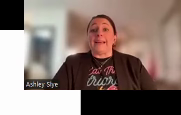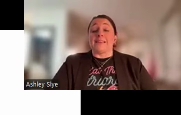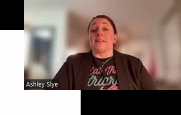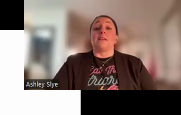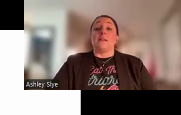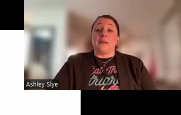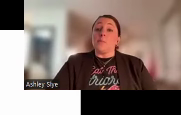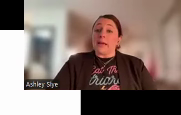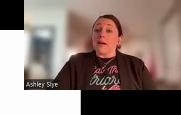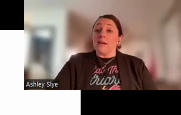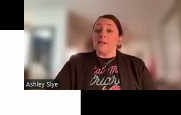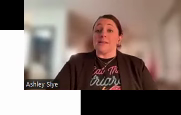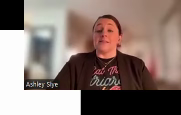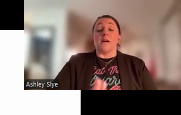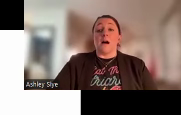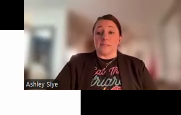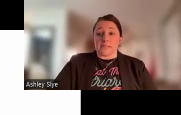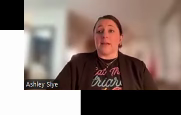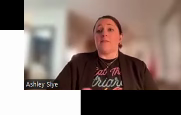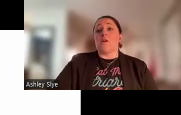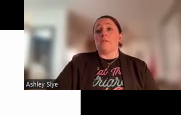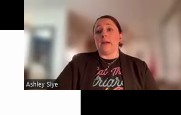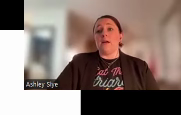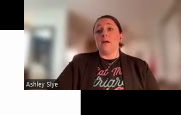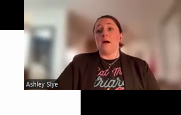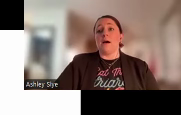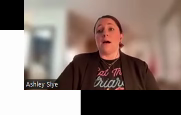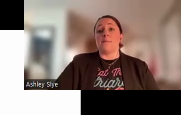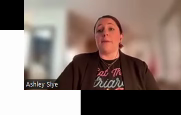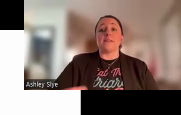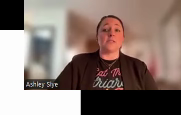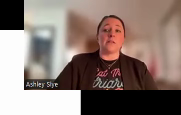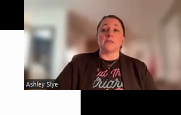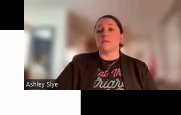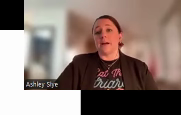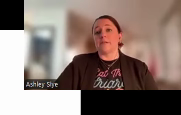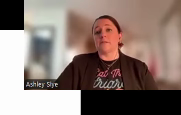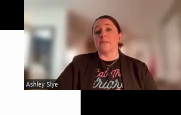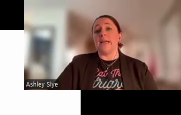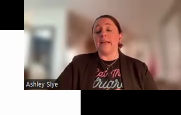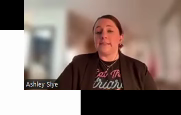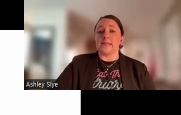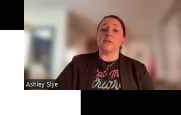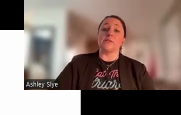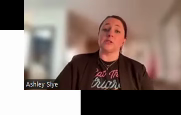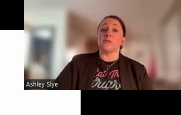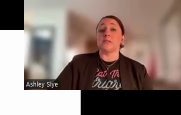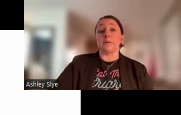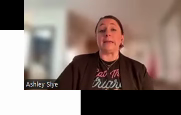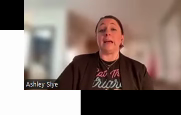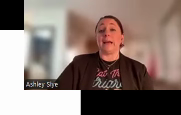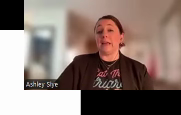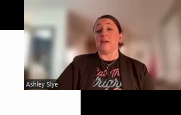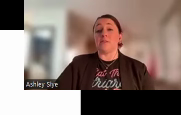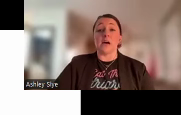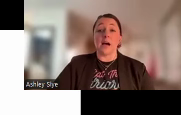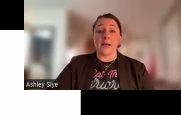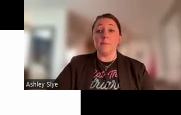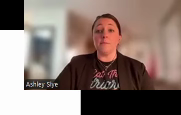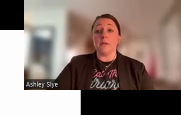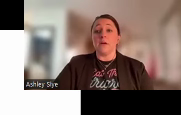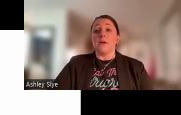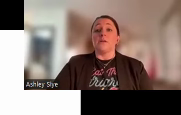importante que el sobreviviente dirija esta conversación. Algo muy importante es que esto también es un plan de vida,